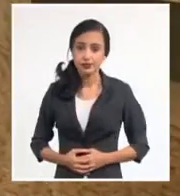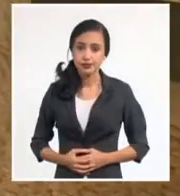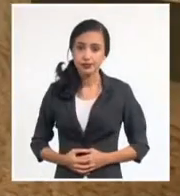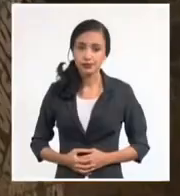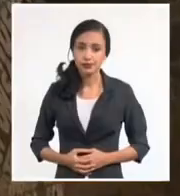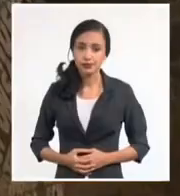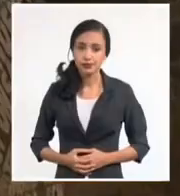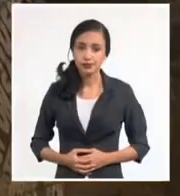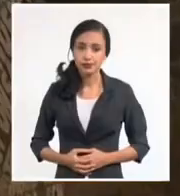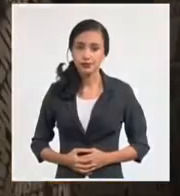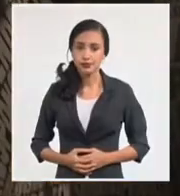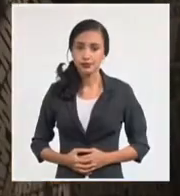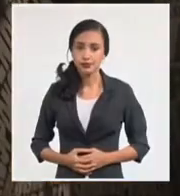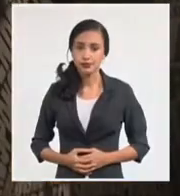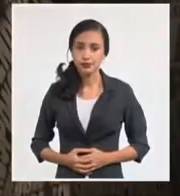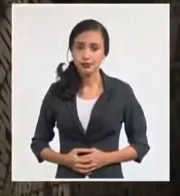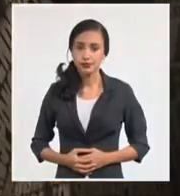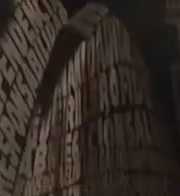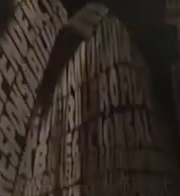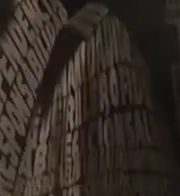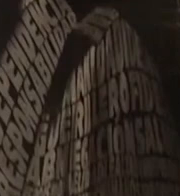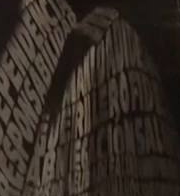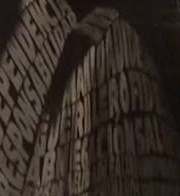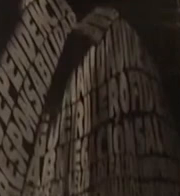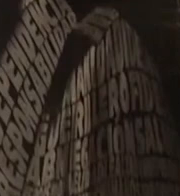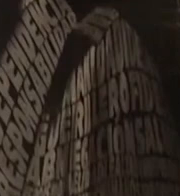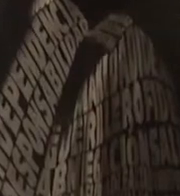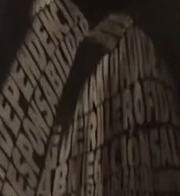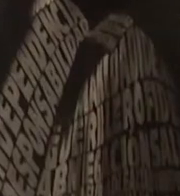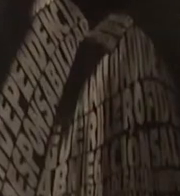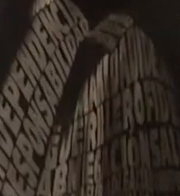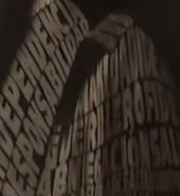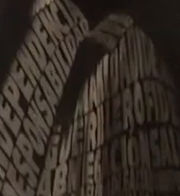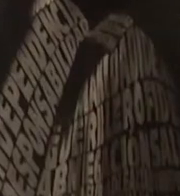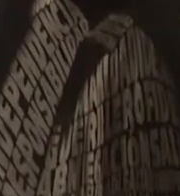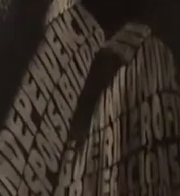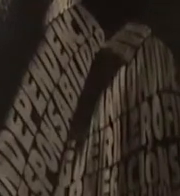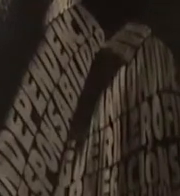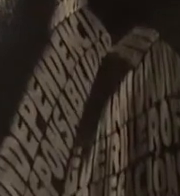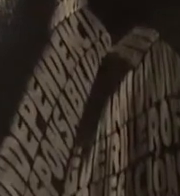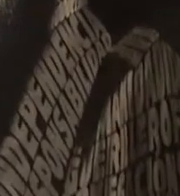Daimi Díaz Breijo, Sistema Informativo de la Televisión Cubana.